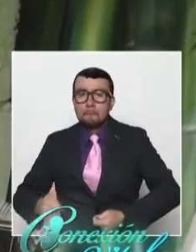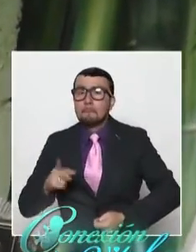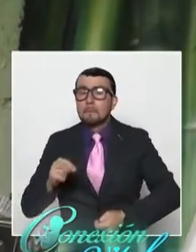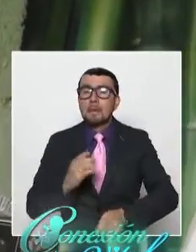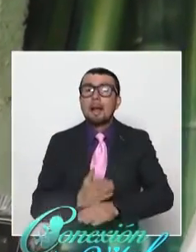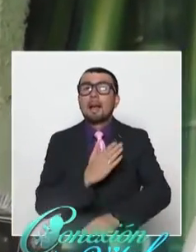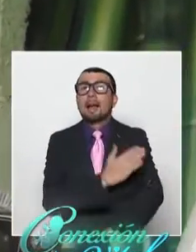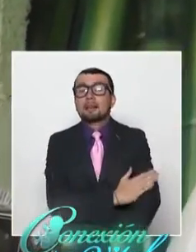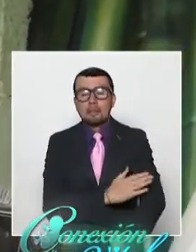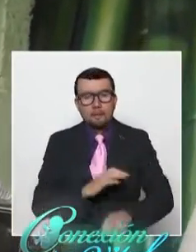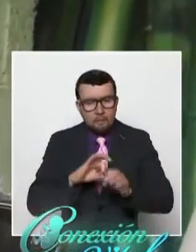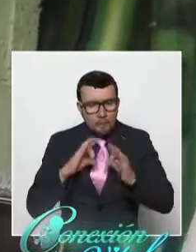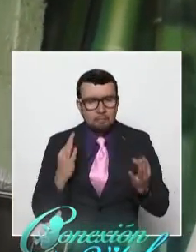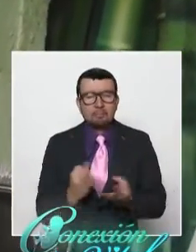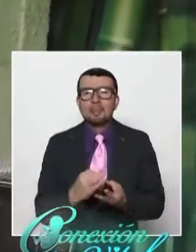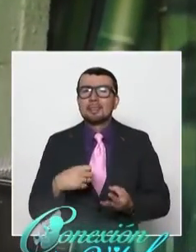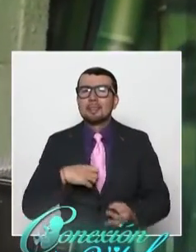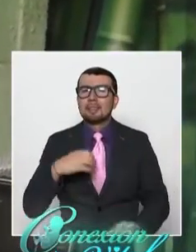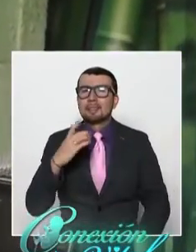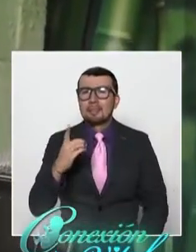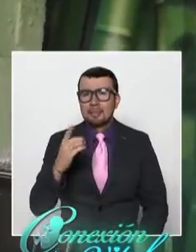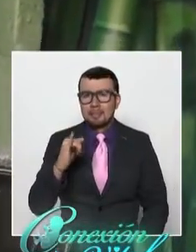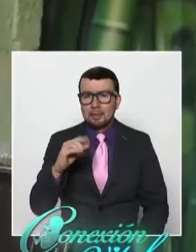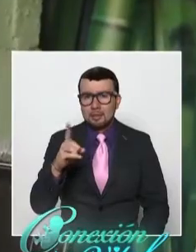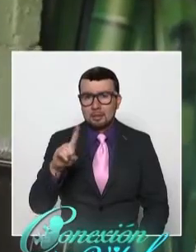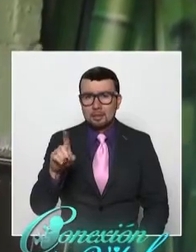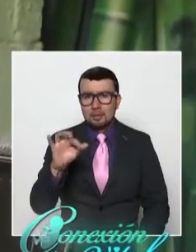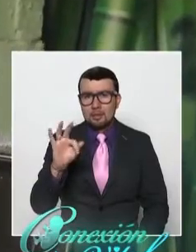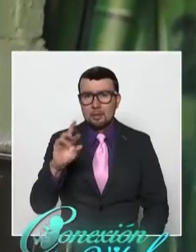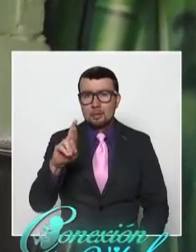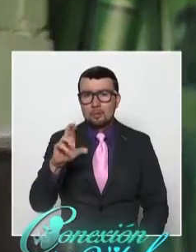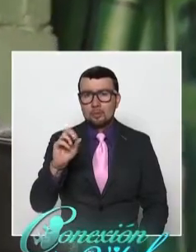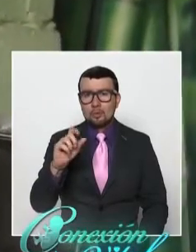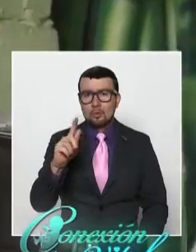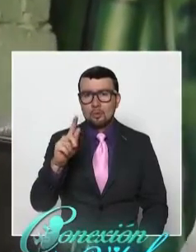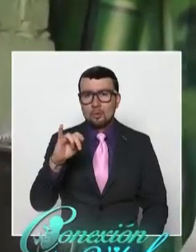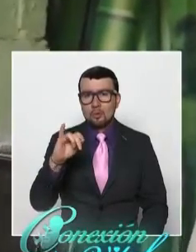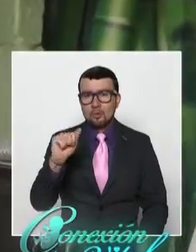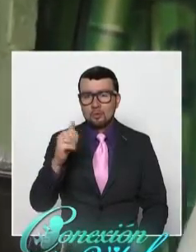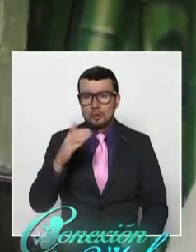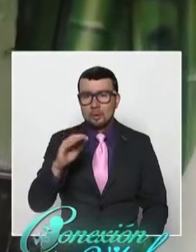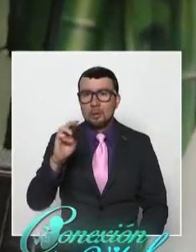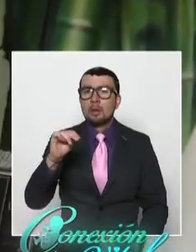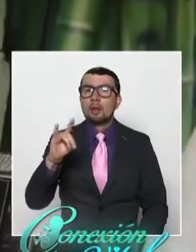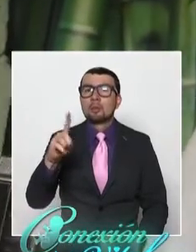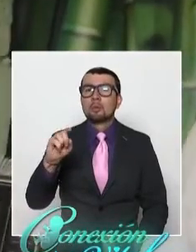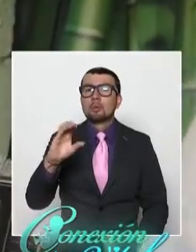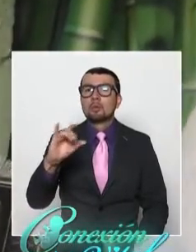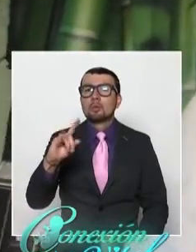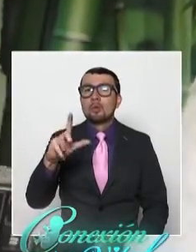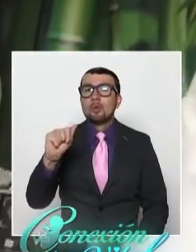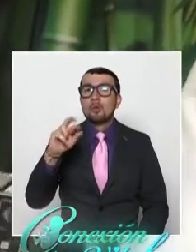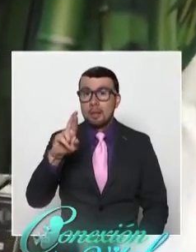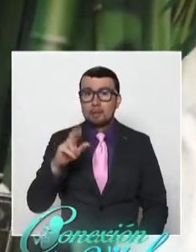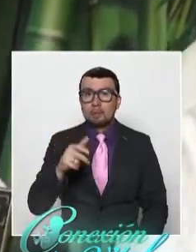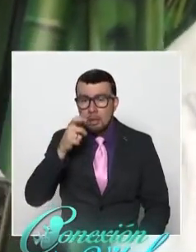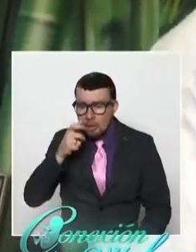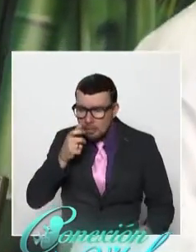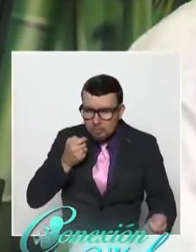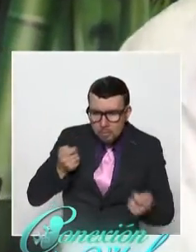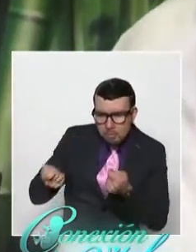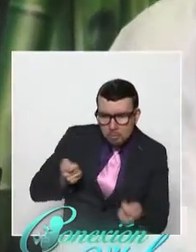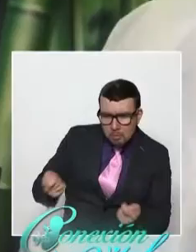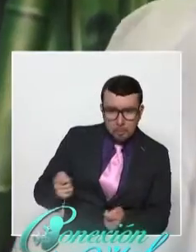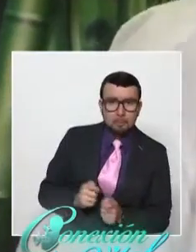muscular. Entonces hacemos el análisis completo, pues como es muy corto el espacio, tenemos que movernos.